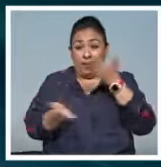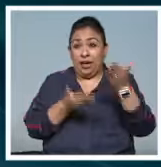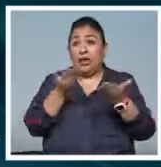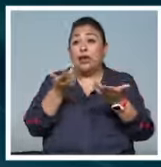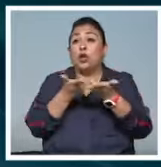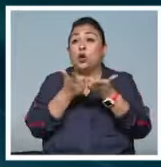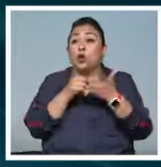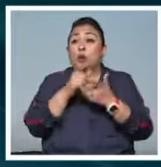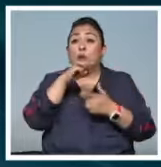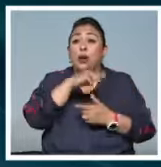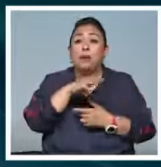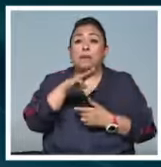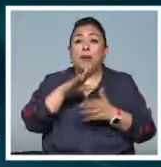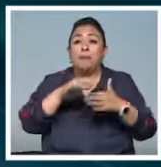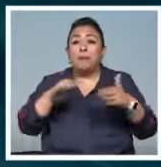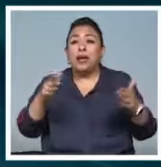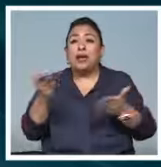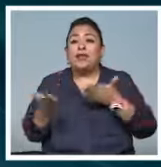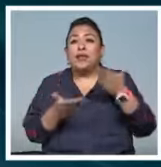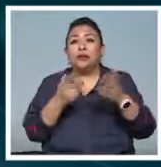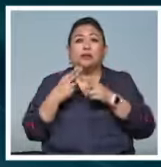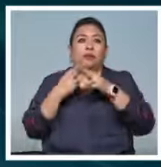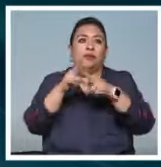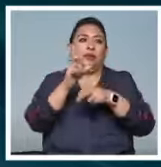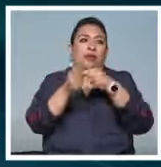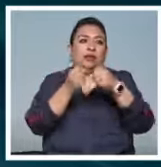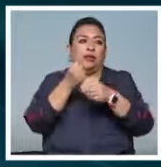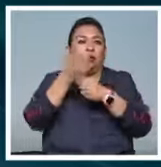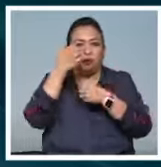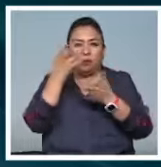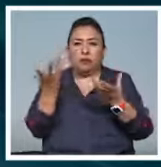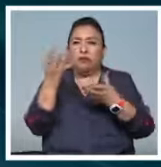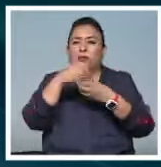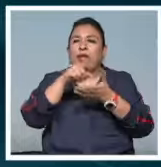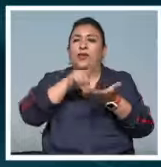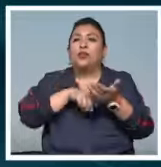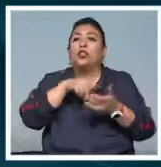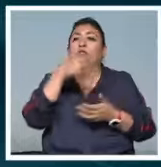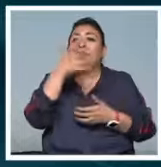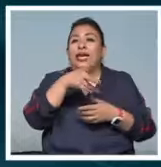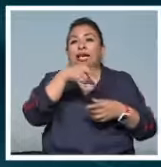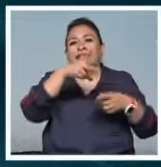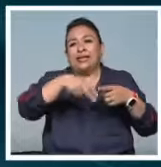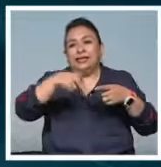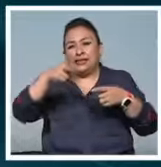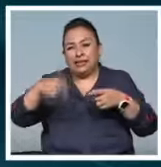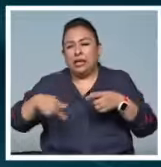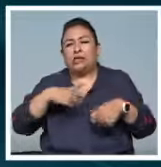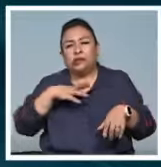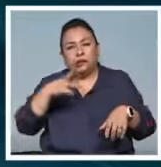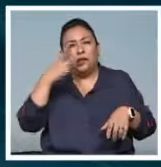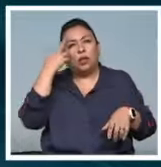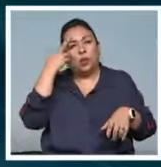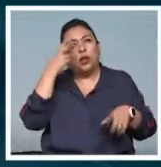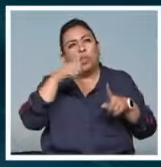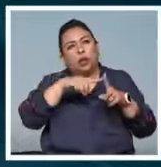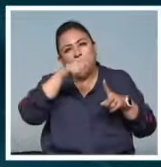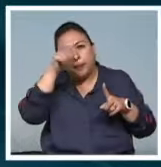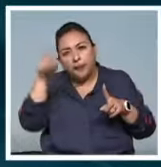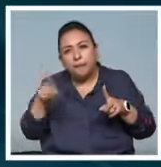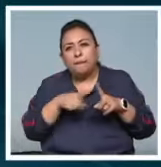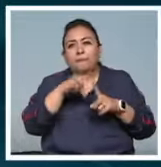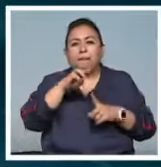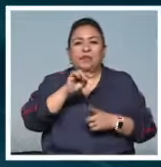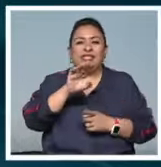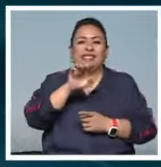M de Mar Danza celebra 30 años de carrera, está integrada por 10 escenas o cuadros que recuerdan el ciclo del micelio. Hay